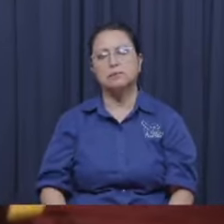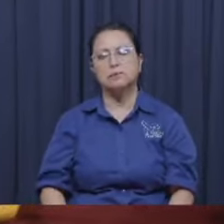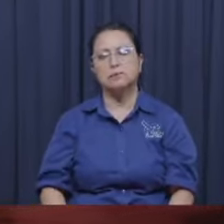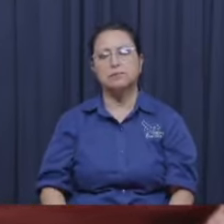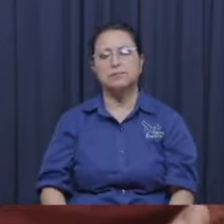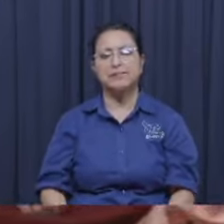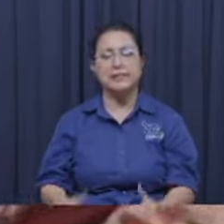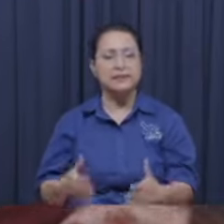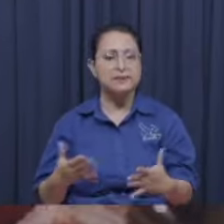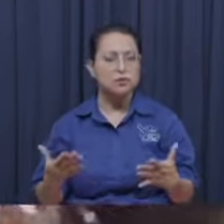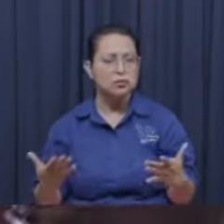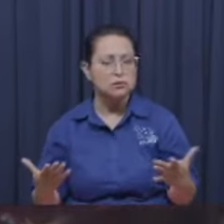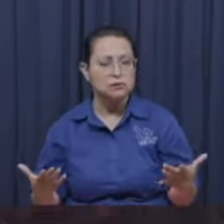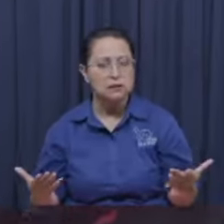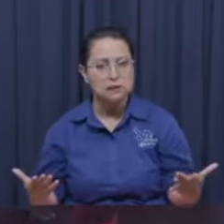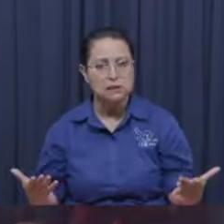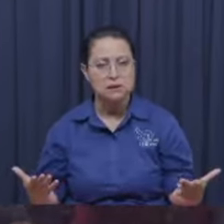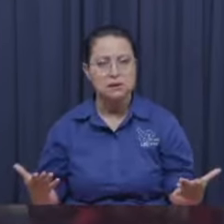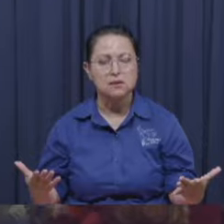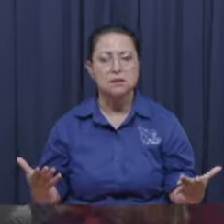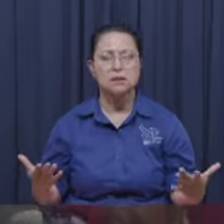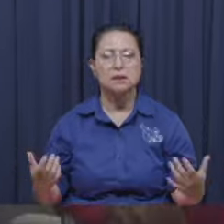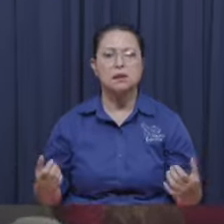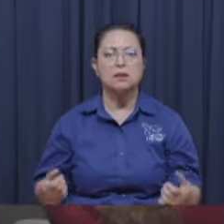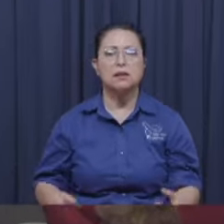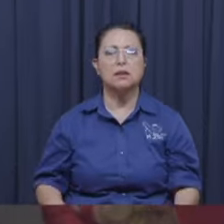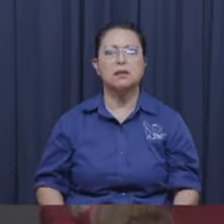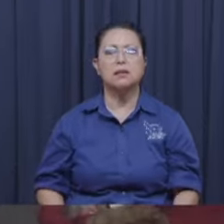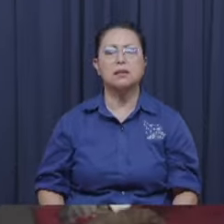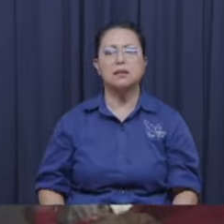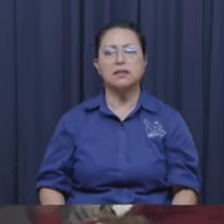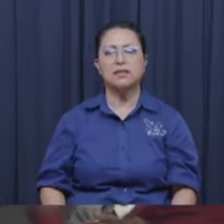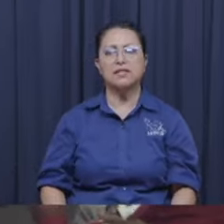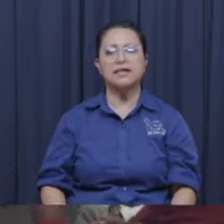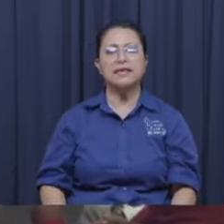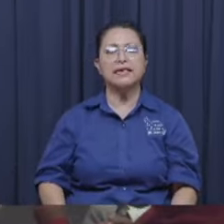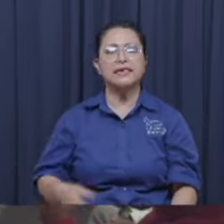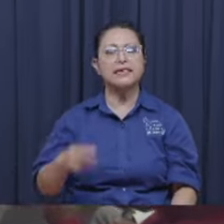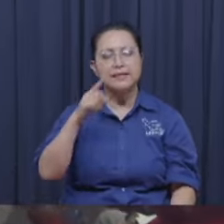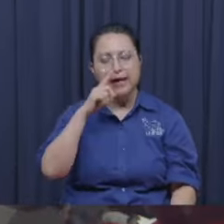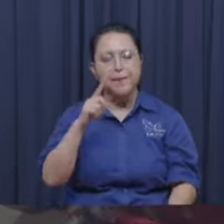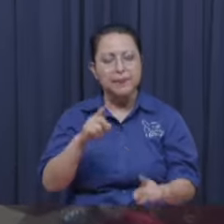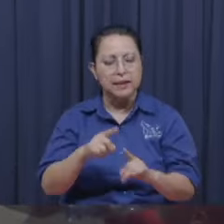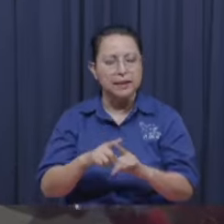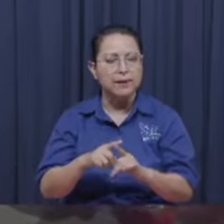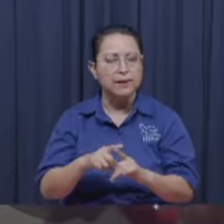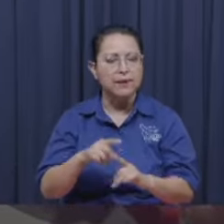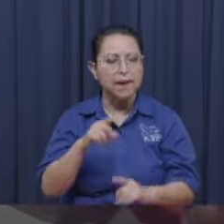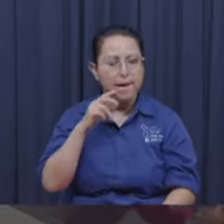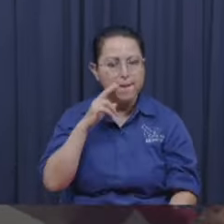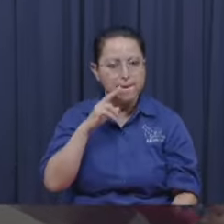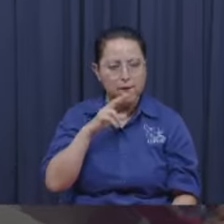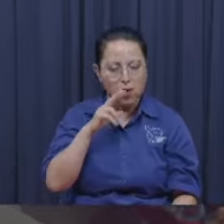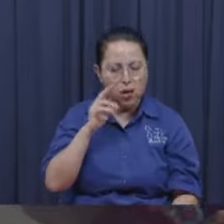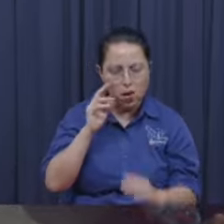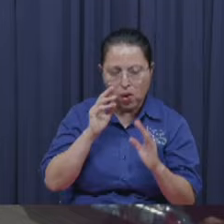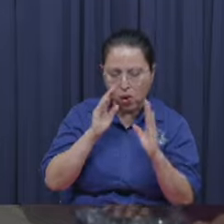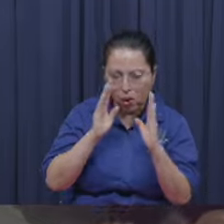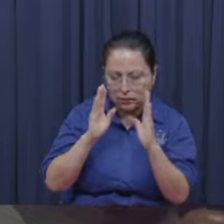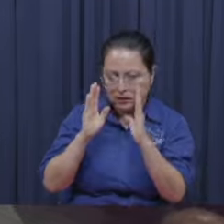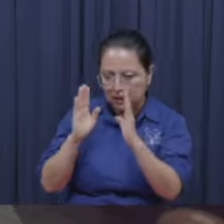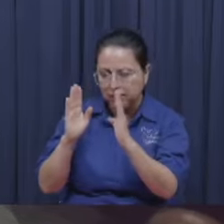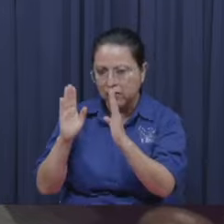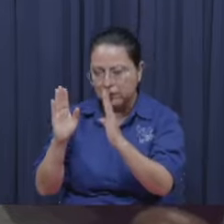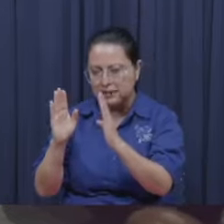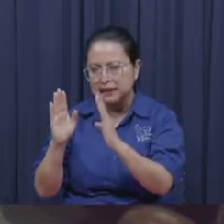Ok, entonces, por un lado vemos que está en esa condición y por otro lado vemos que las cosas se pusieron